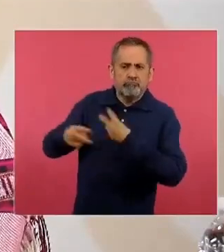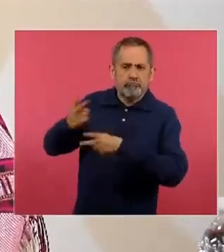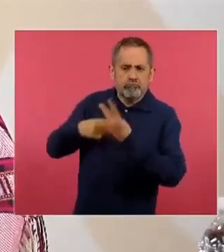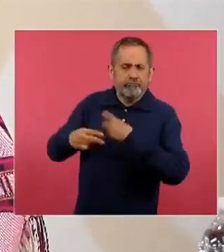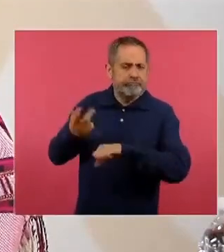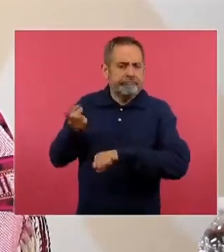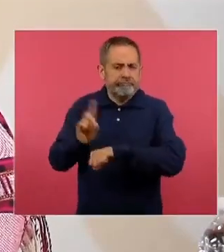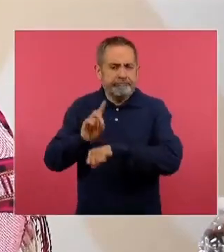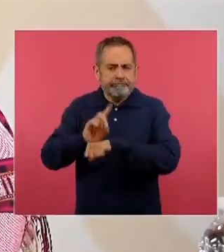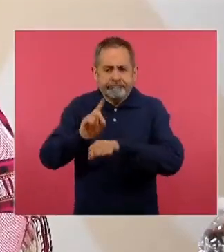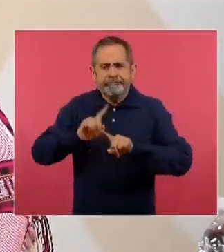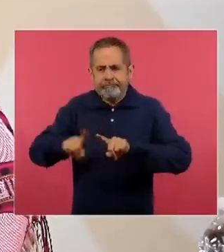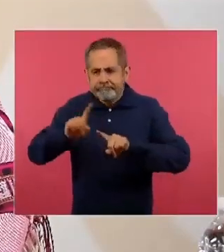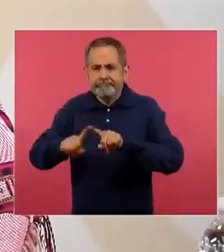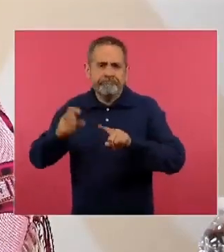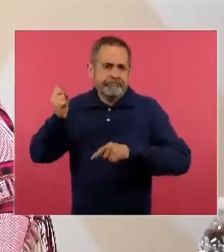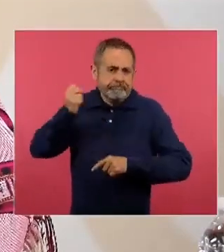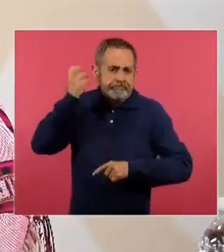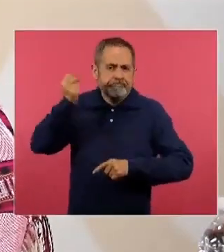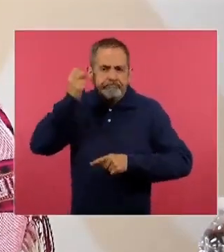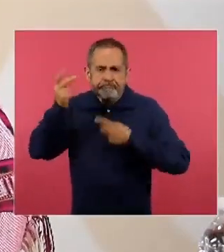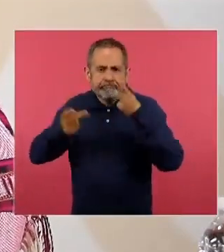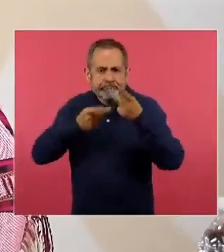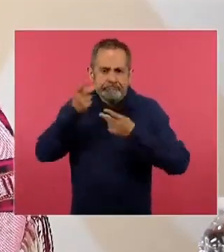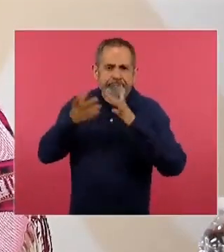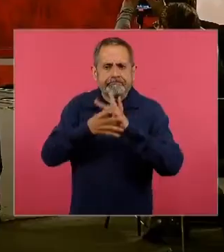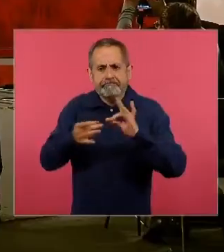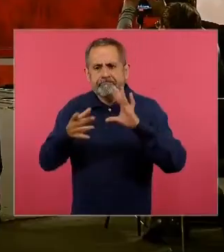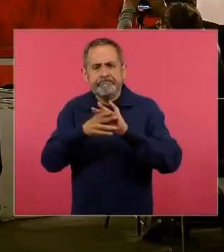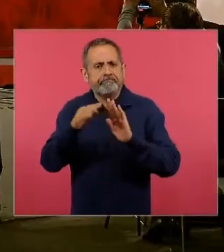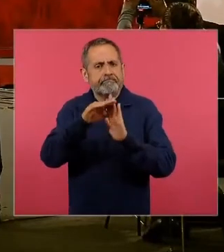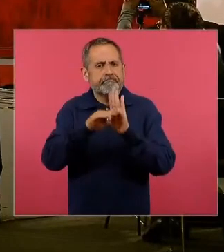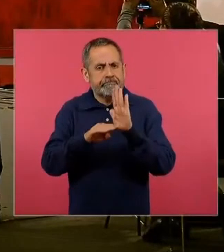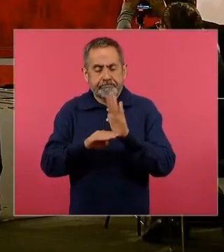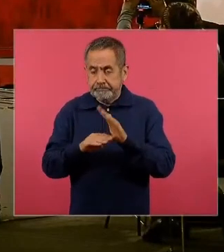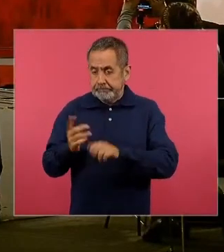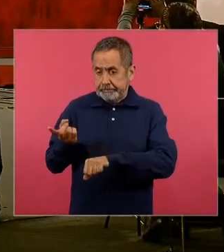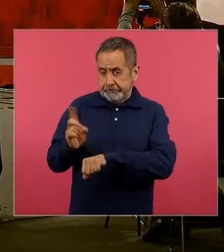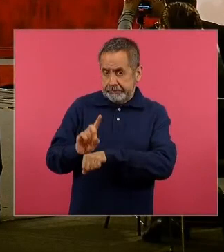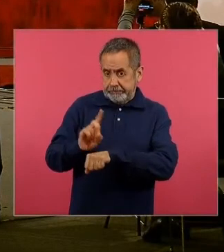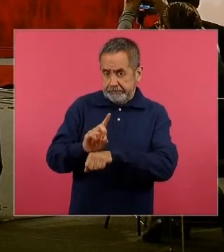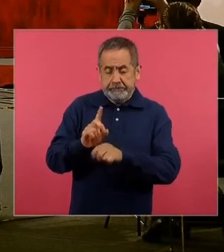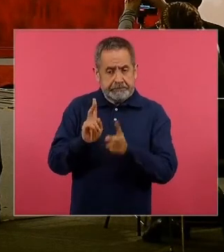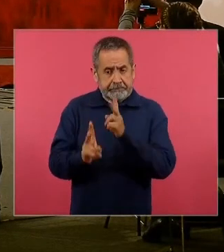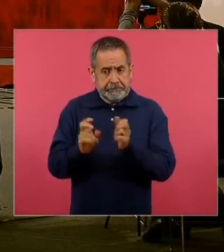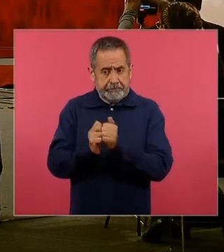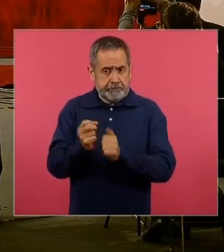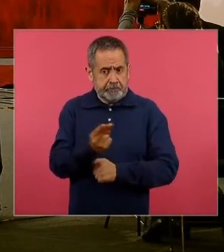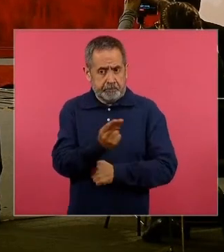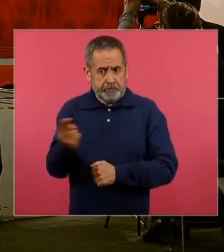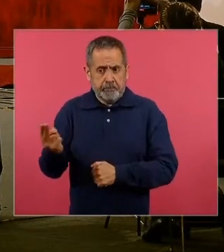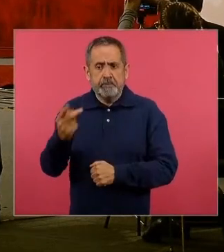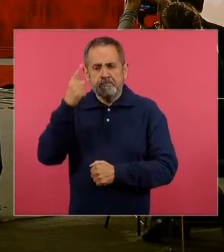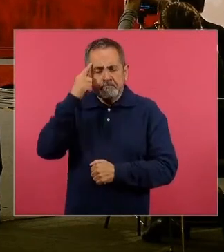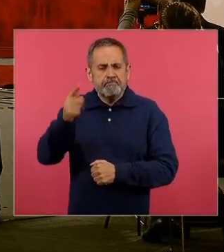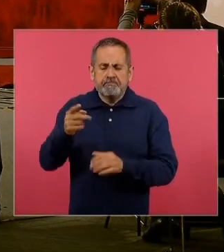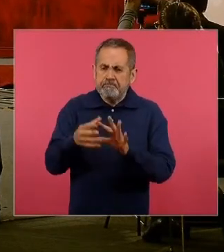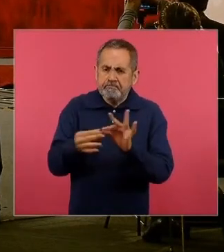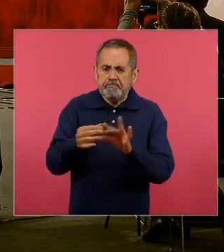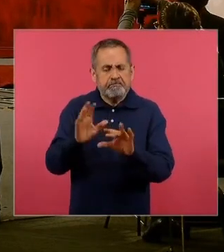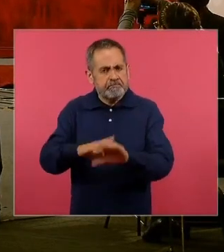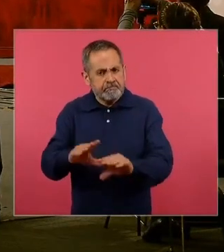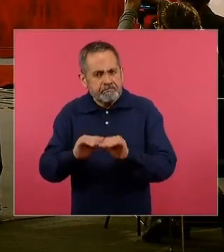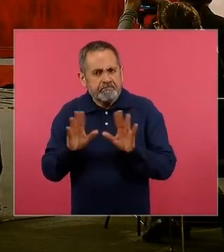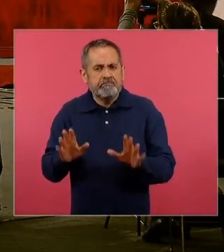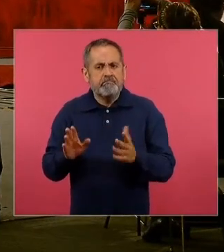día tendremos diferentes expositores y cada día iremos platicando con ustedes y compartiendo cómo